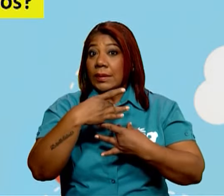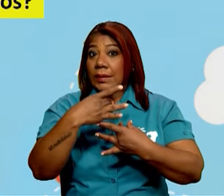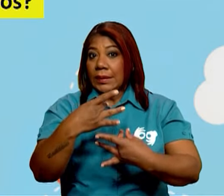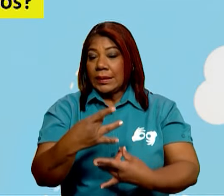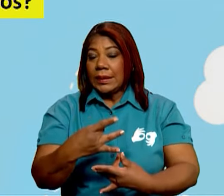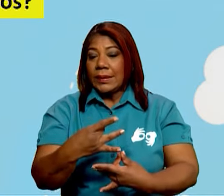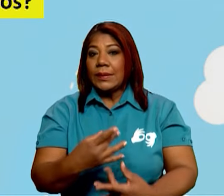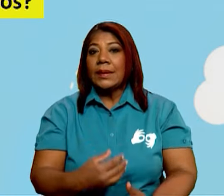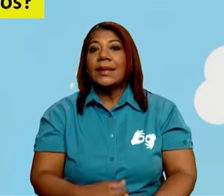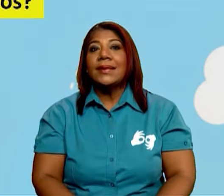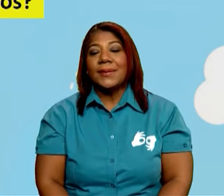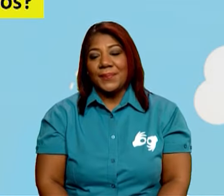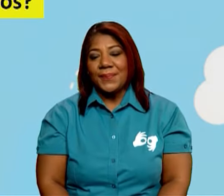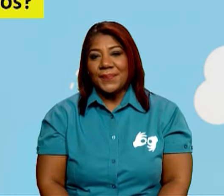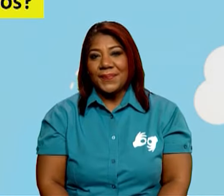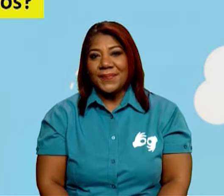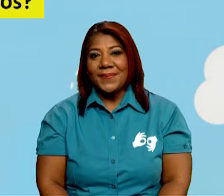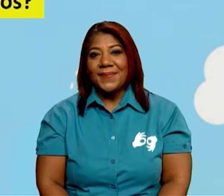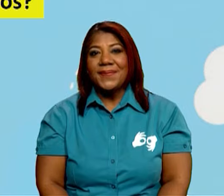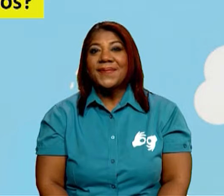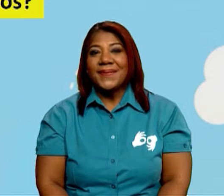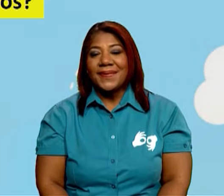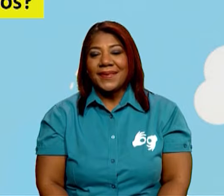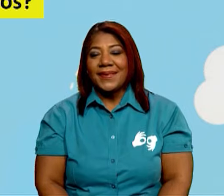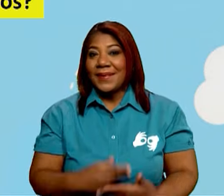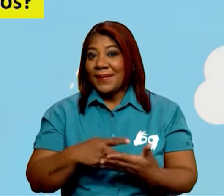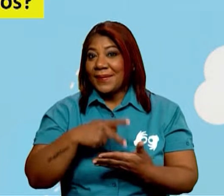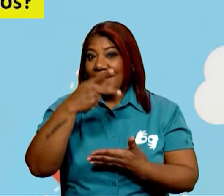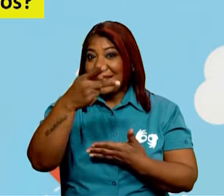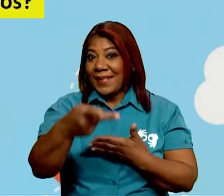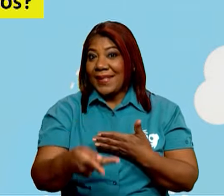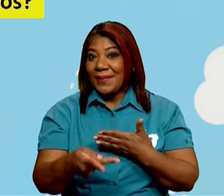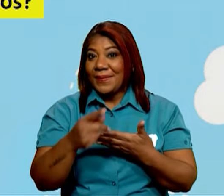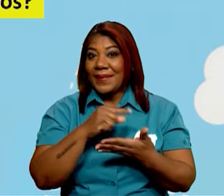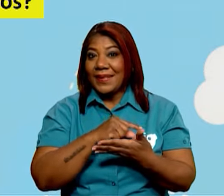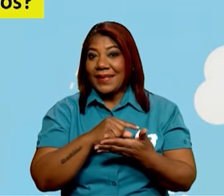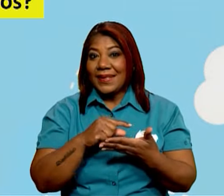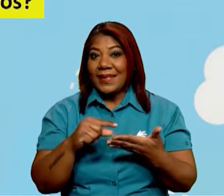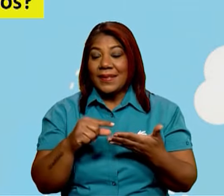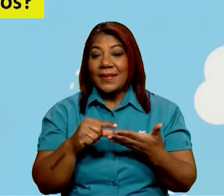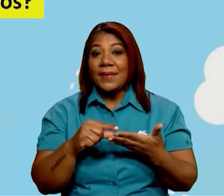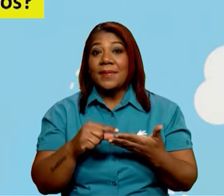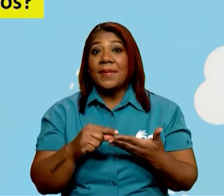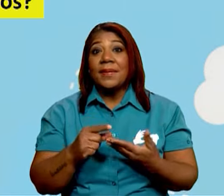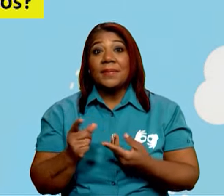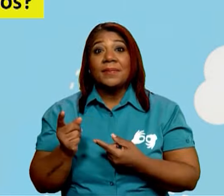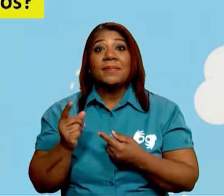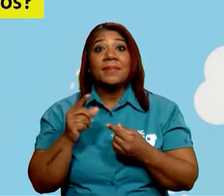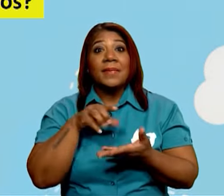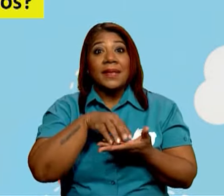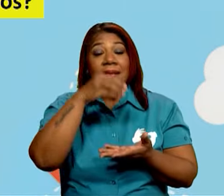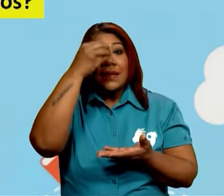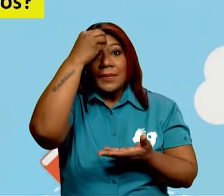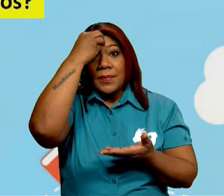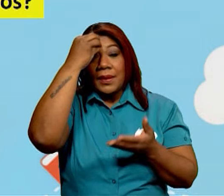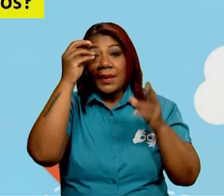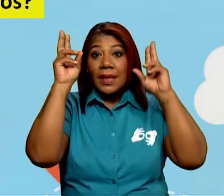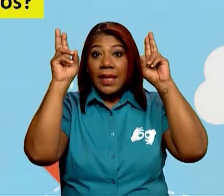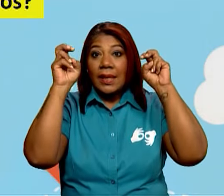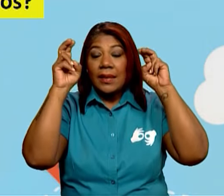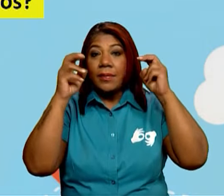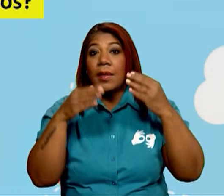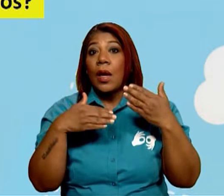de verdad. Bien, mis queridos estudiantes, para la próxima semana vamos a tener un tema muy interesante. ¿Cómo